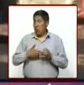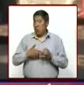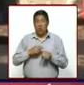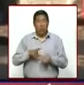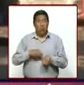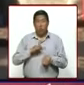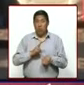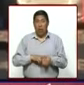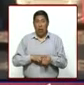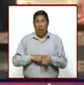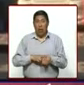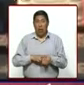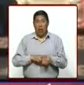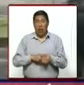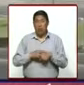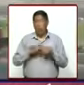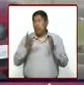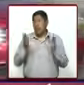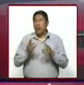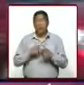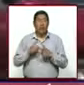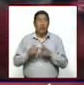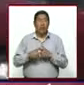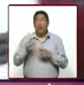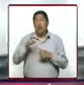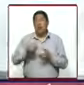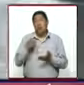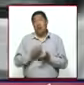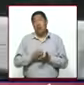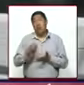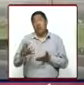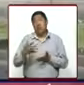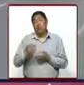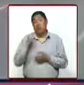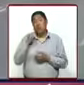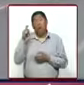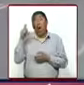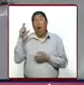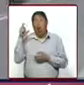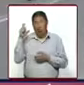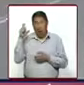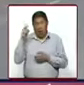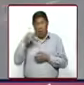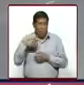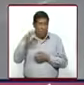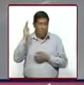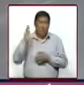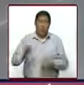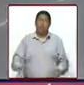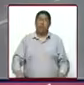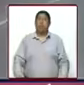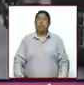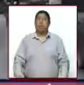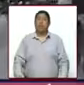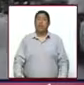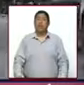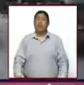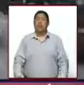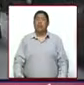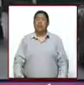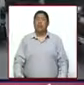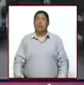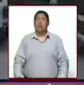especial, la más consumida por los vehículos livianos, y tienen que comprar las de alto octanaje, es decir, al doble del costo.